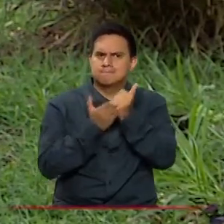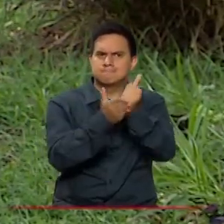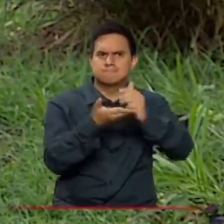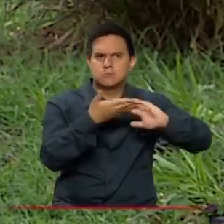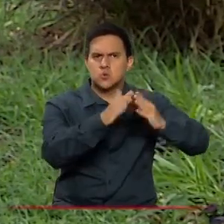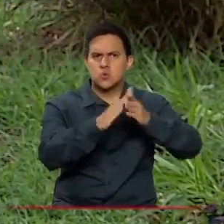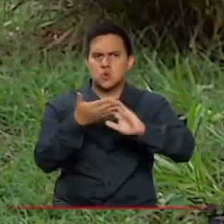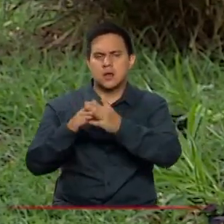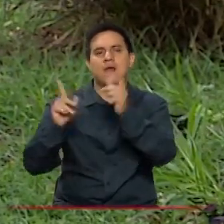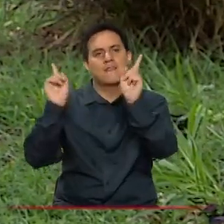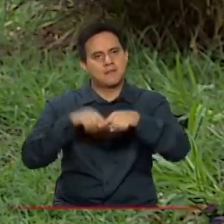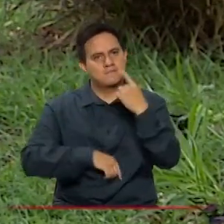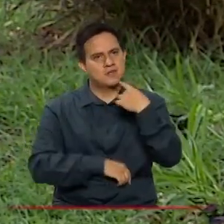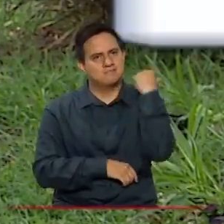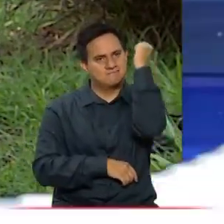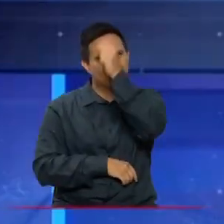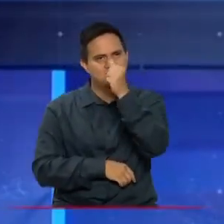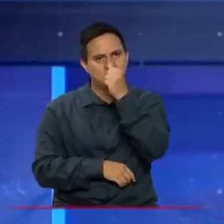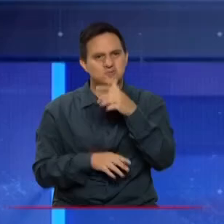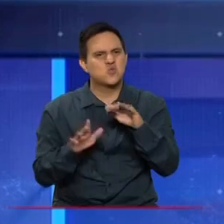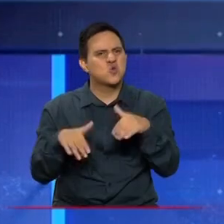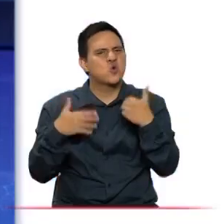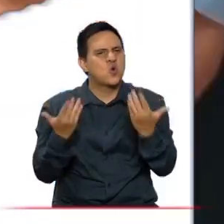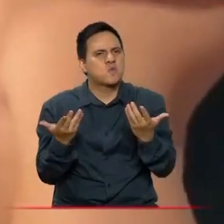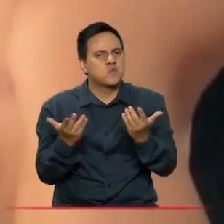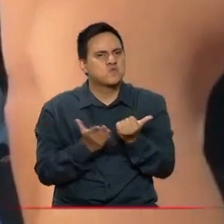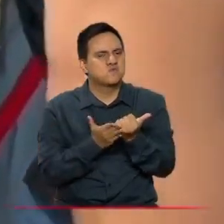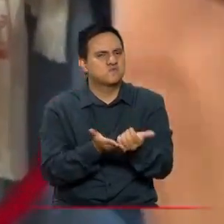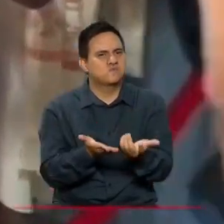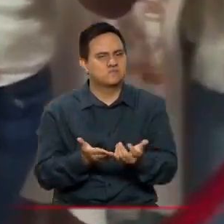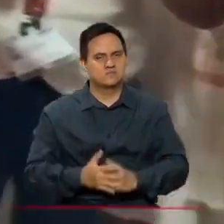a los afros de América Latina.